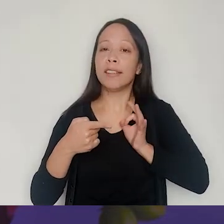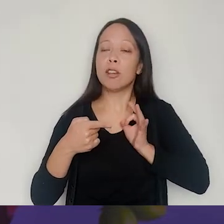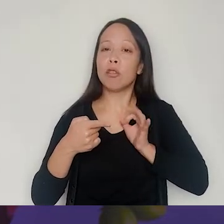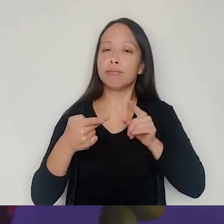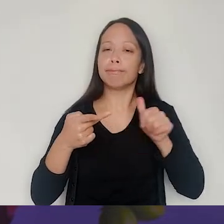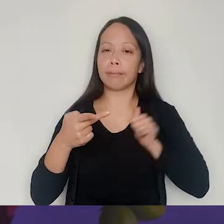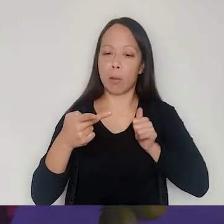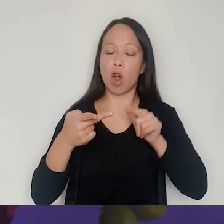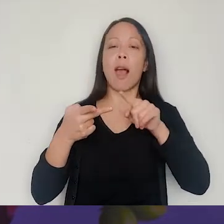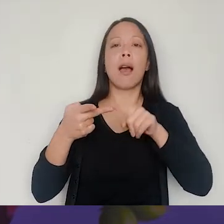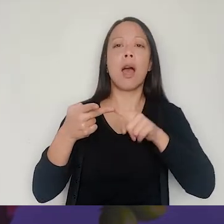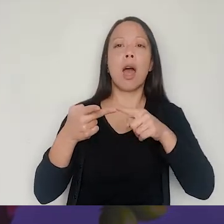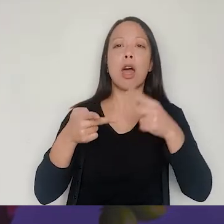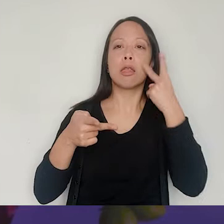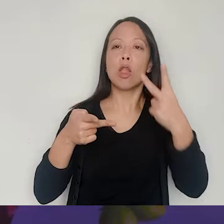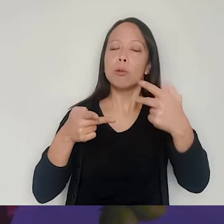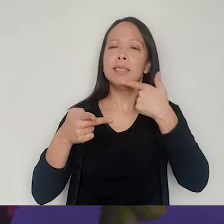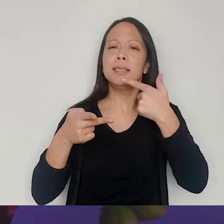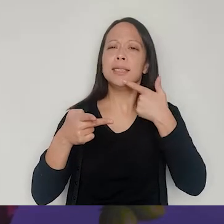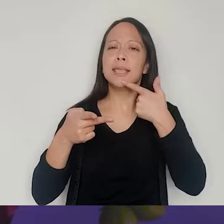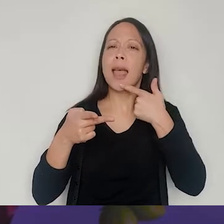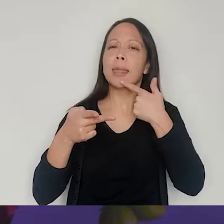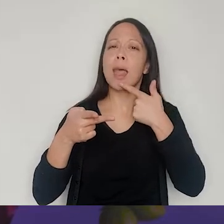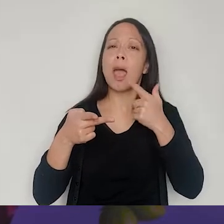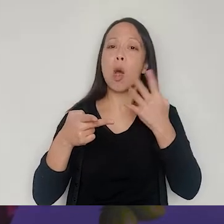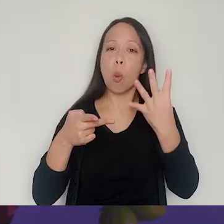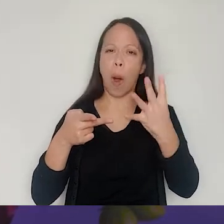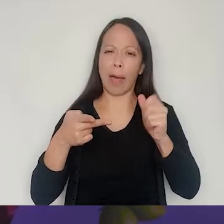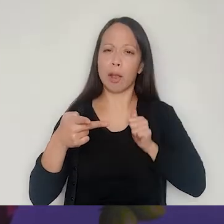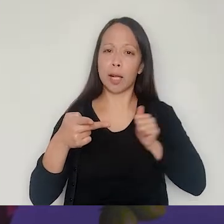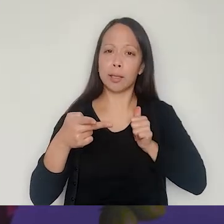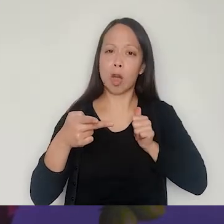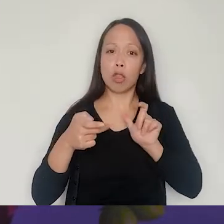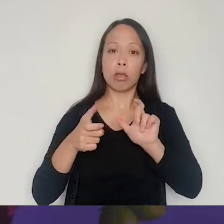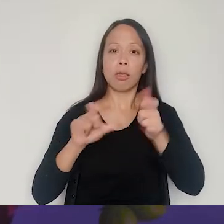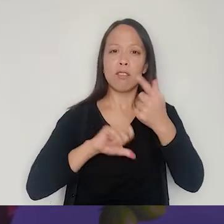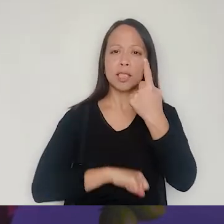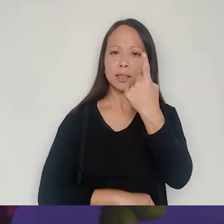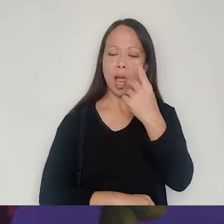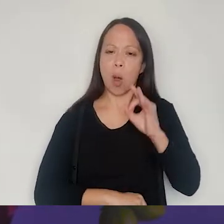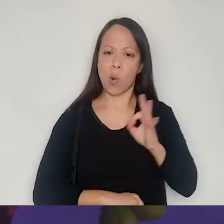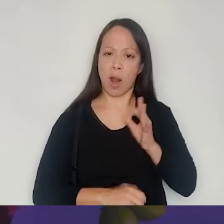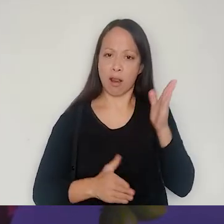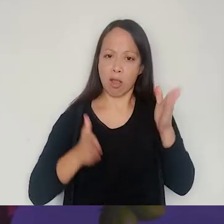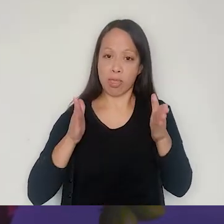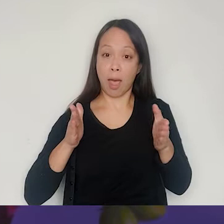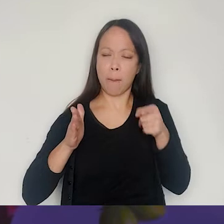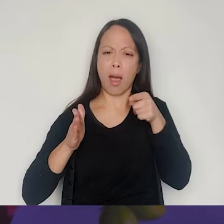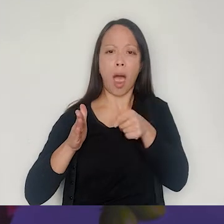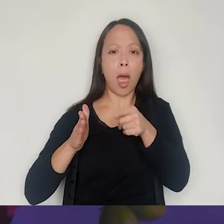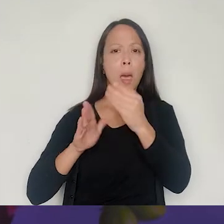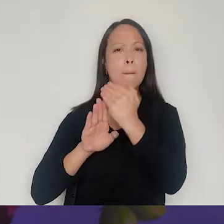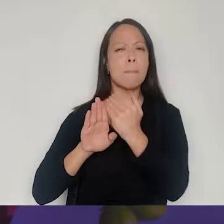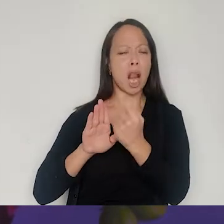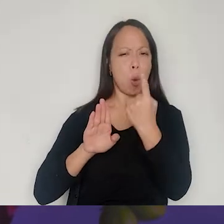Es cierto que se ha producido un pequeño progreso, no hay que ni mucho menos minusvalorar ese pequeño progreso, pero sin embargo para